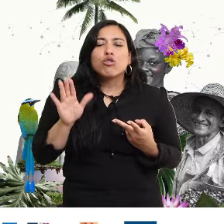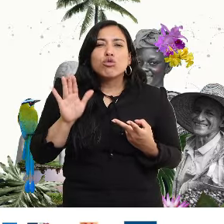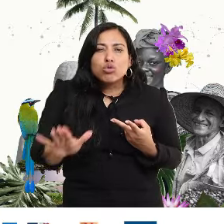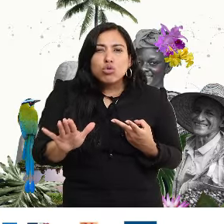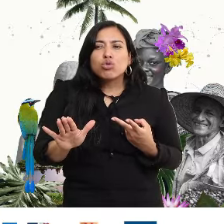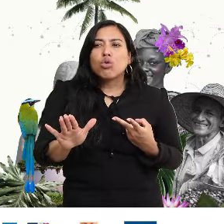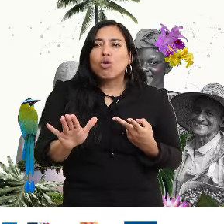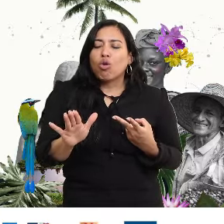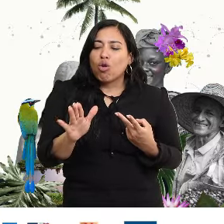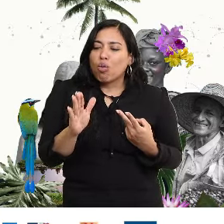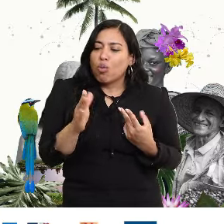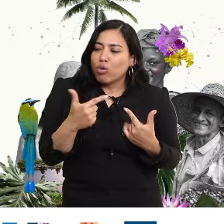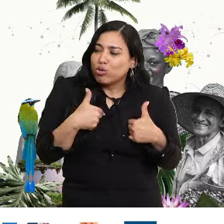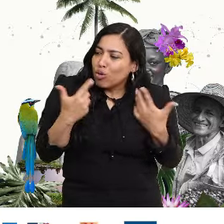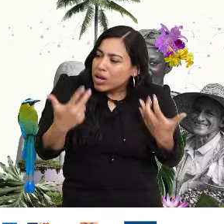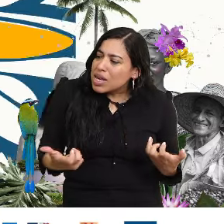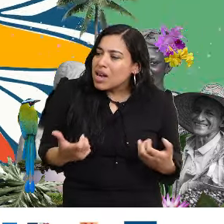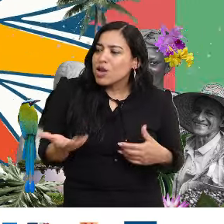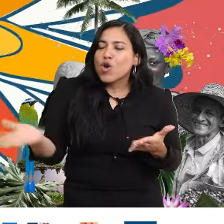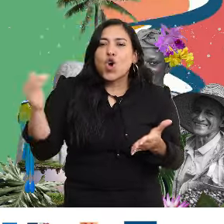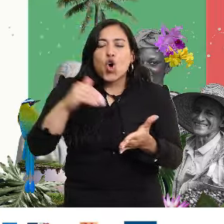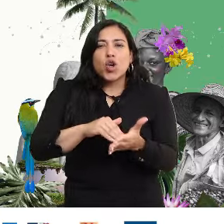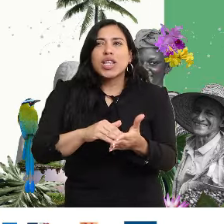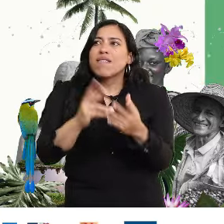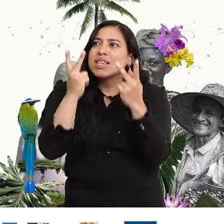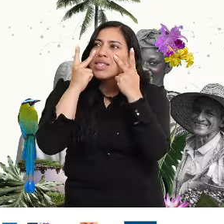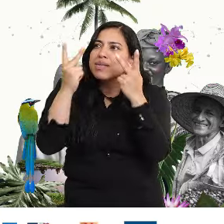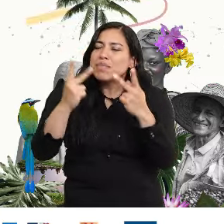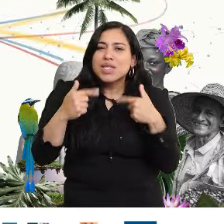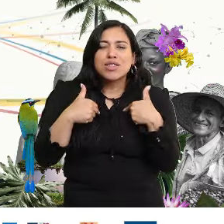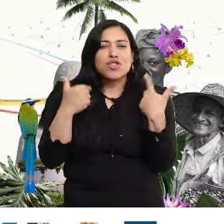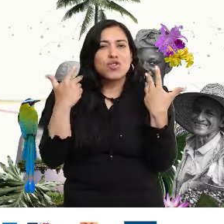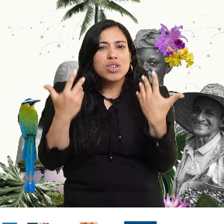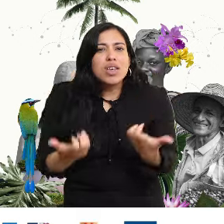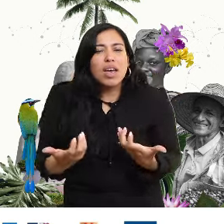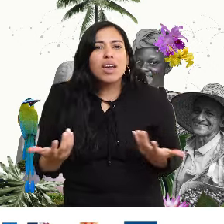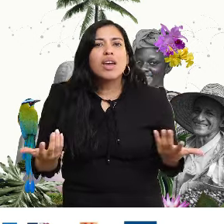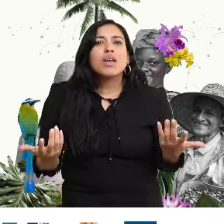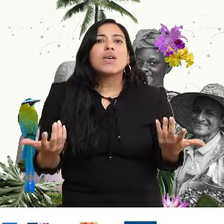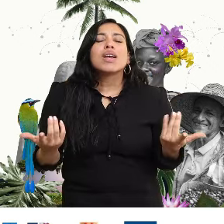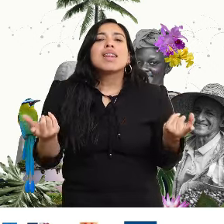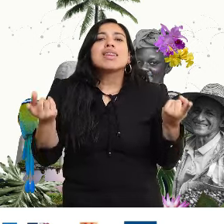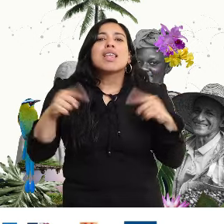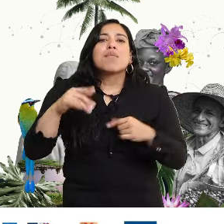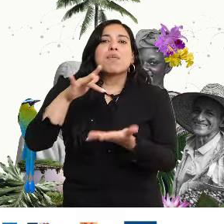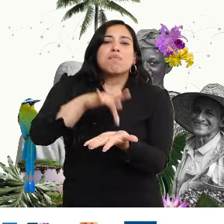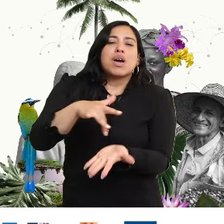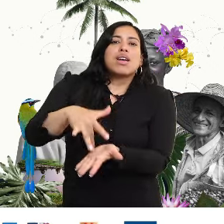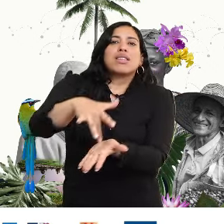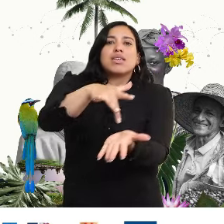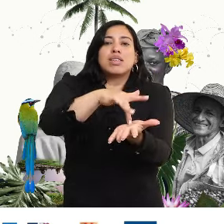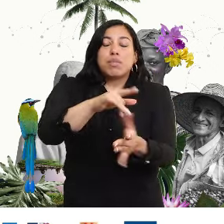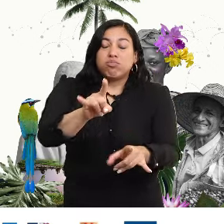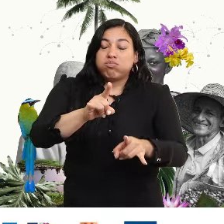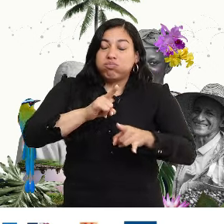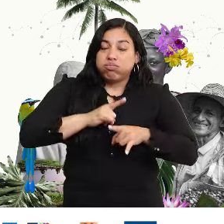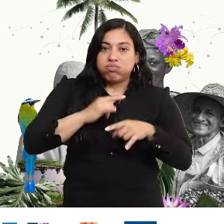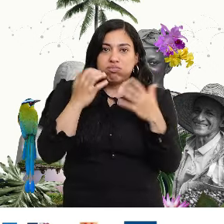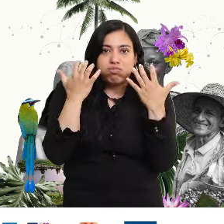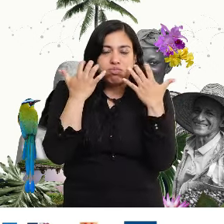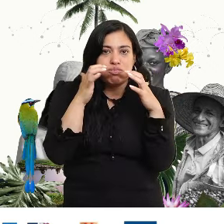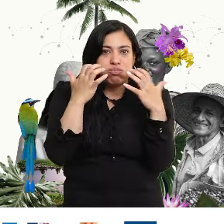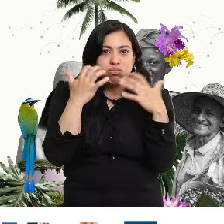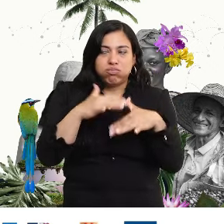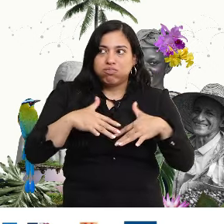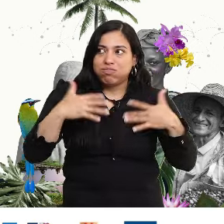ser reivindicada, cómo emerge para ser visto y cómo emerge para participar. A mí me conmovió especialmente el acto de